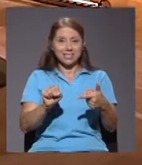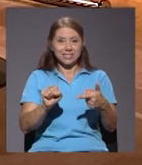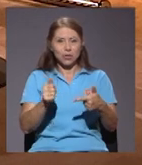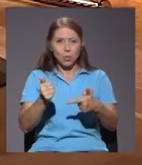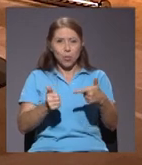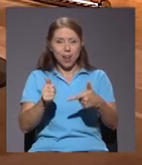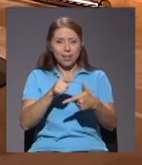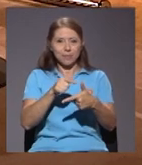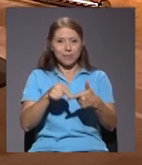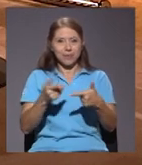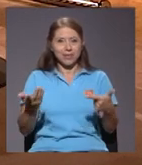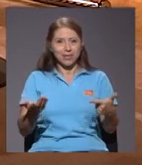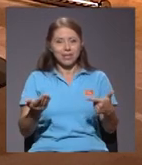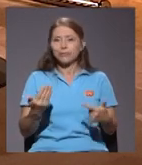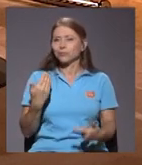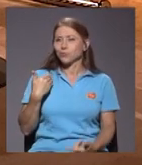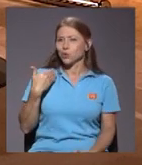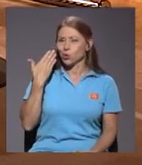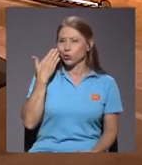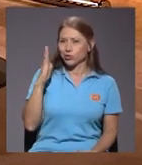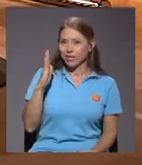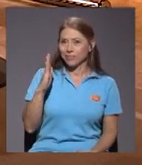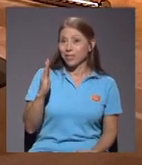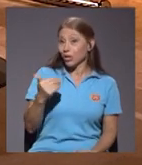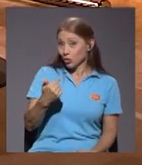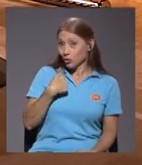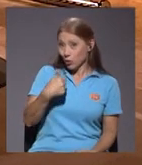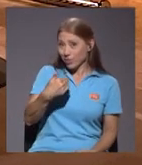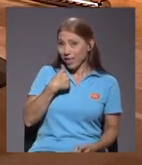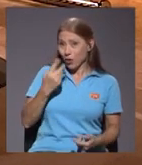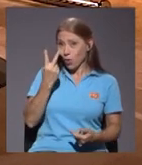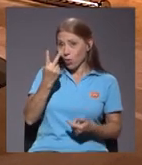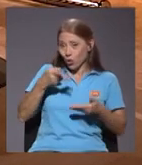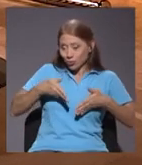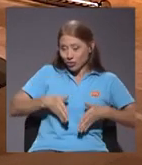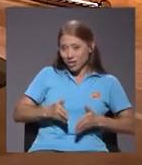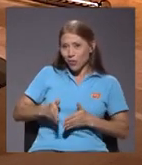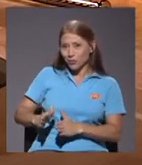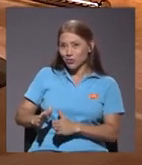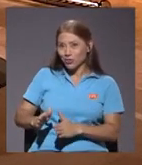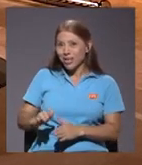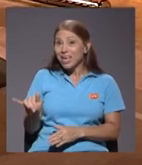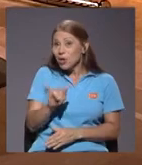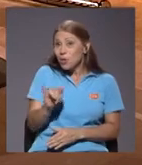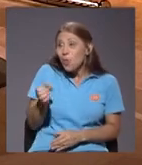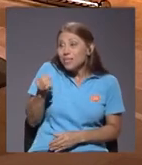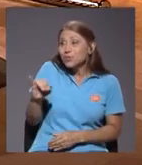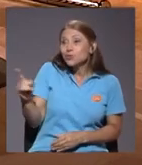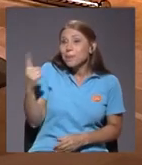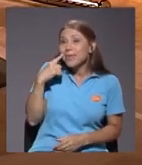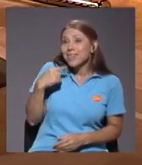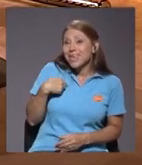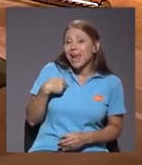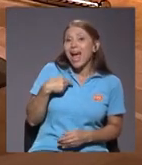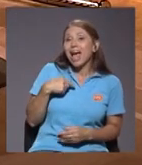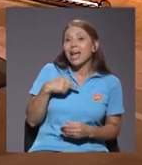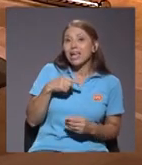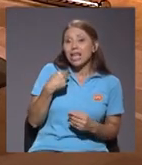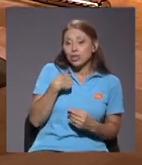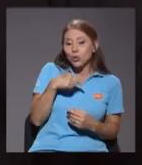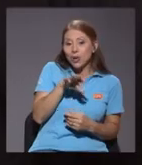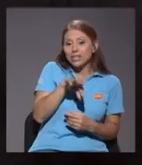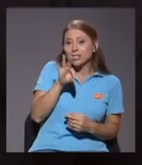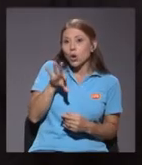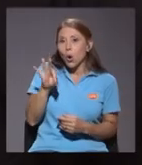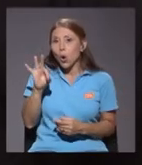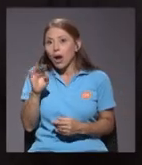no sé es yo tengo dos hijos sería igual que podemos poner sobre sobre alguno de los dos pero es diferente